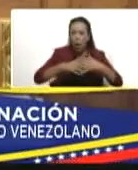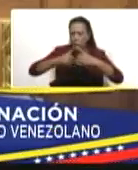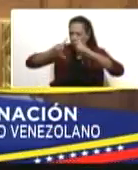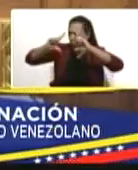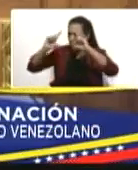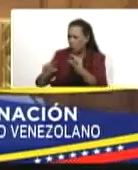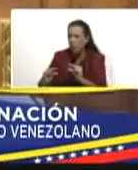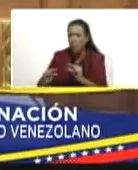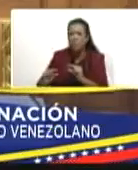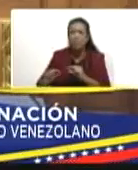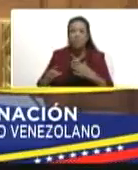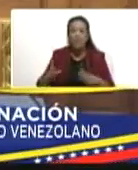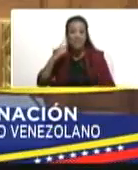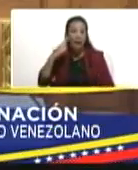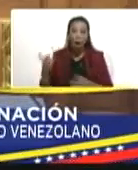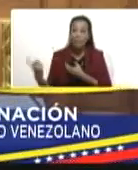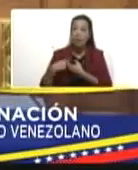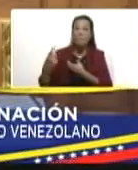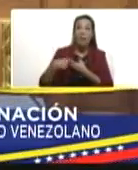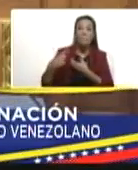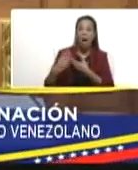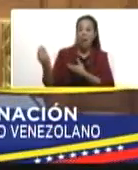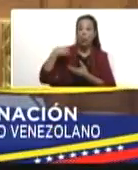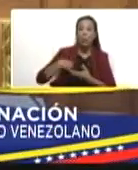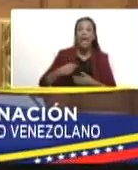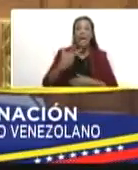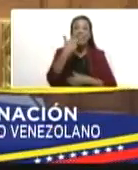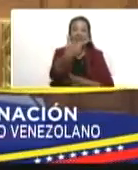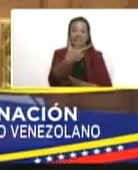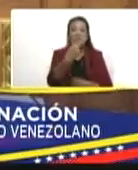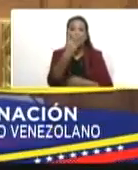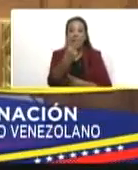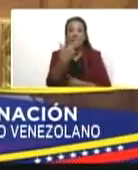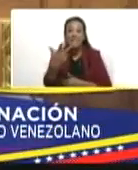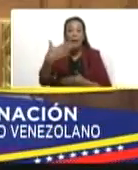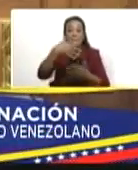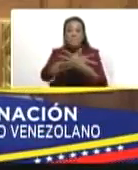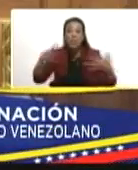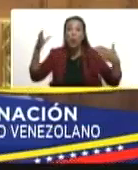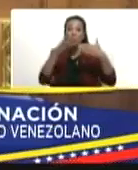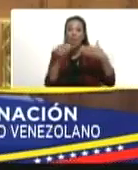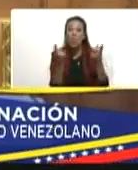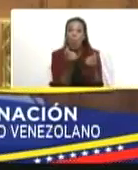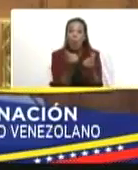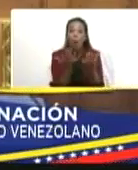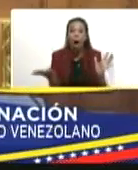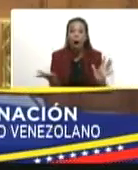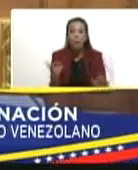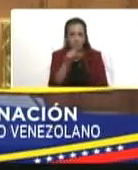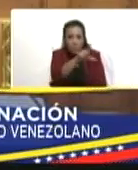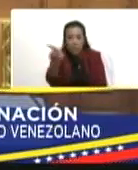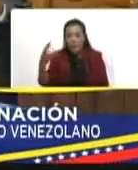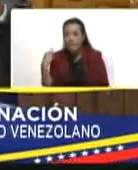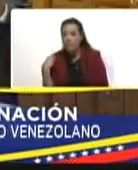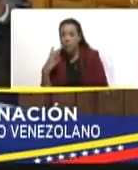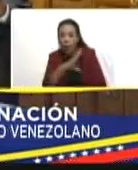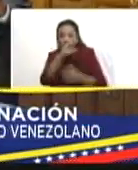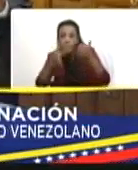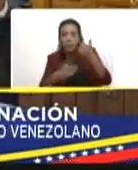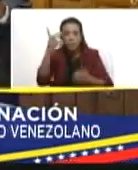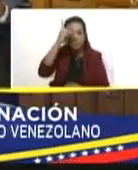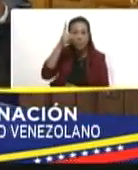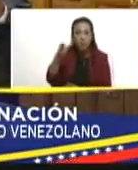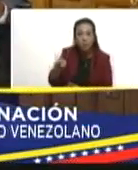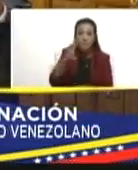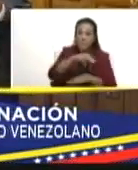petrolera dejó de ingresar al país 323000 millones de dólares señora vicepresidenta